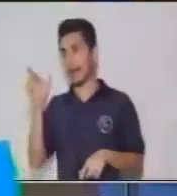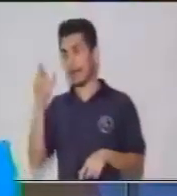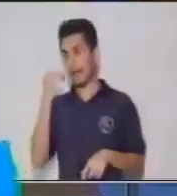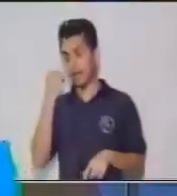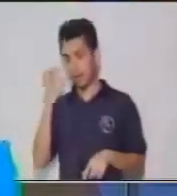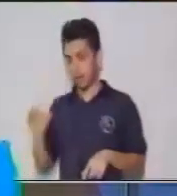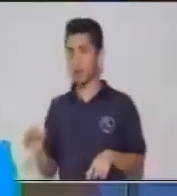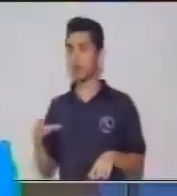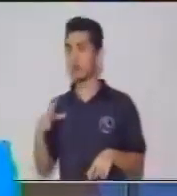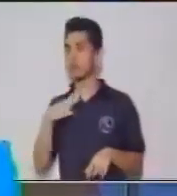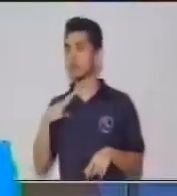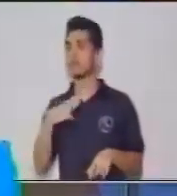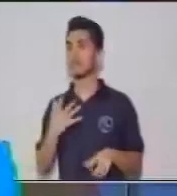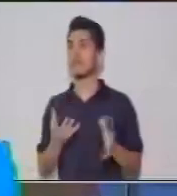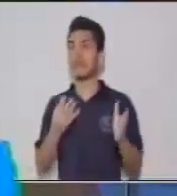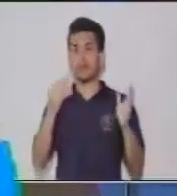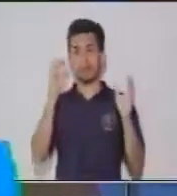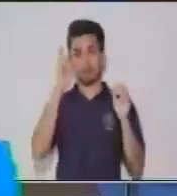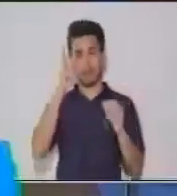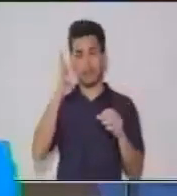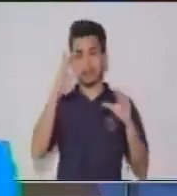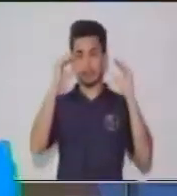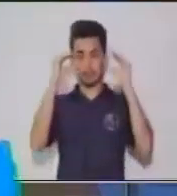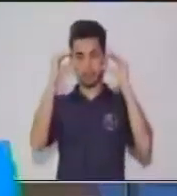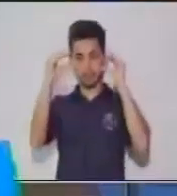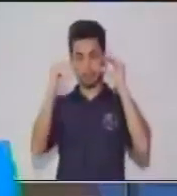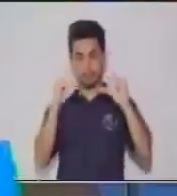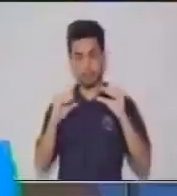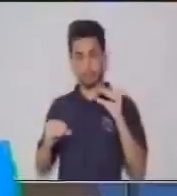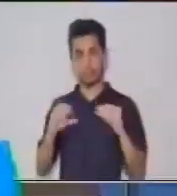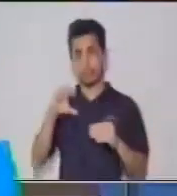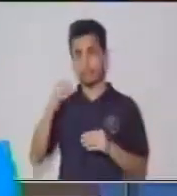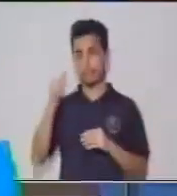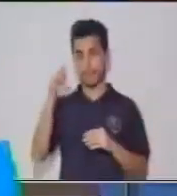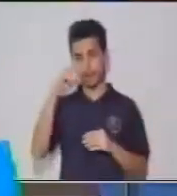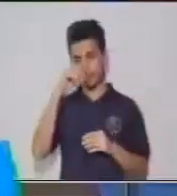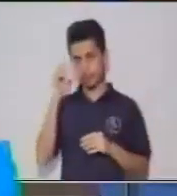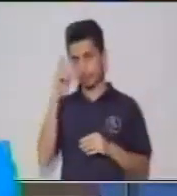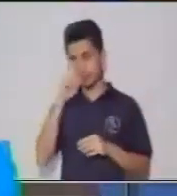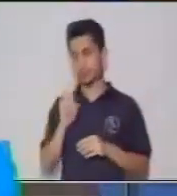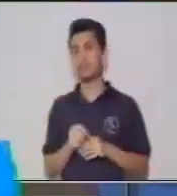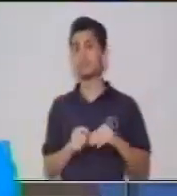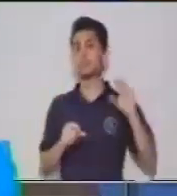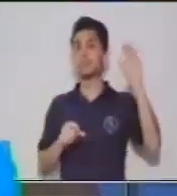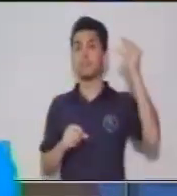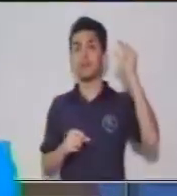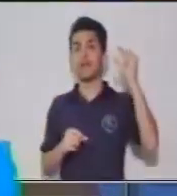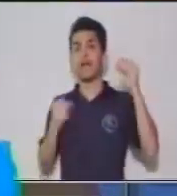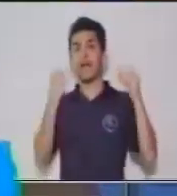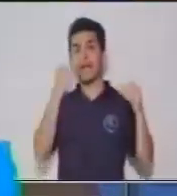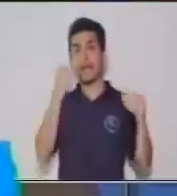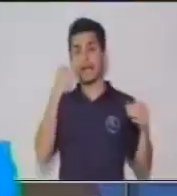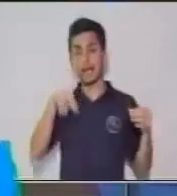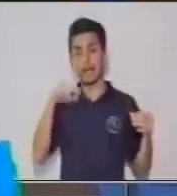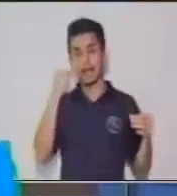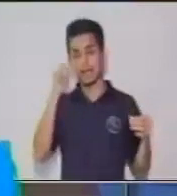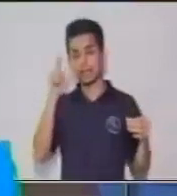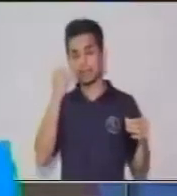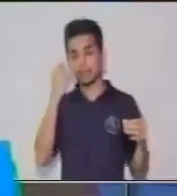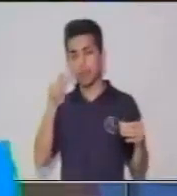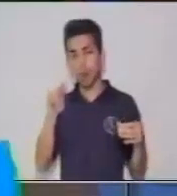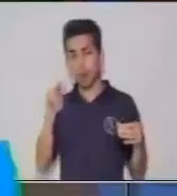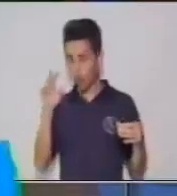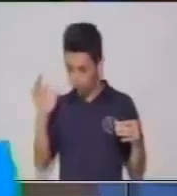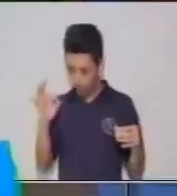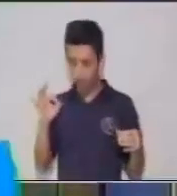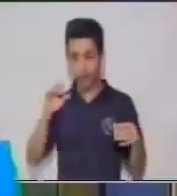se compone de tres partes, que son el inicio, el desarrollo y el desenlace. El inicio